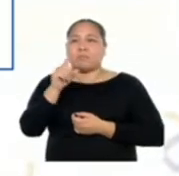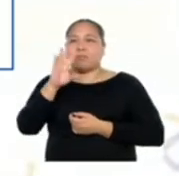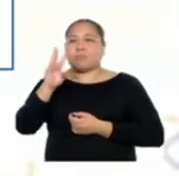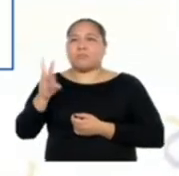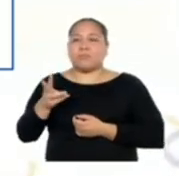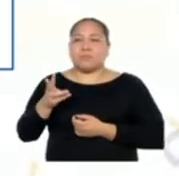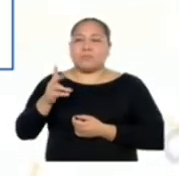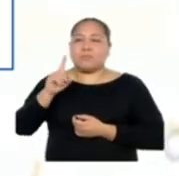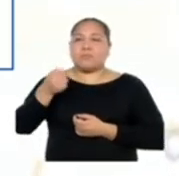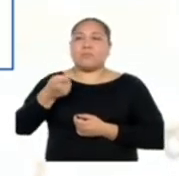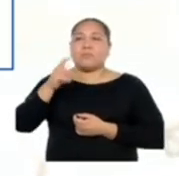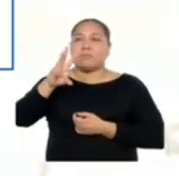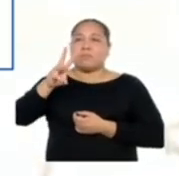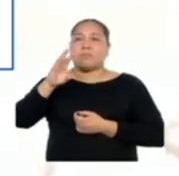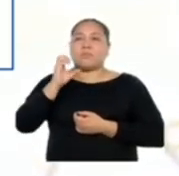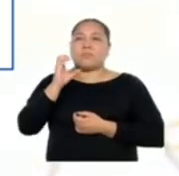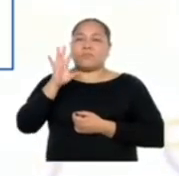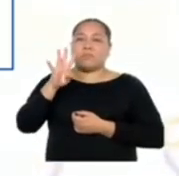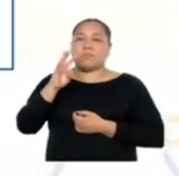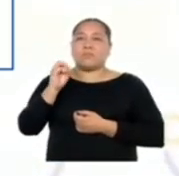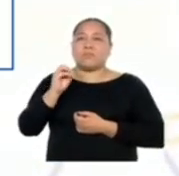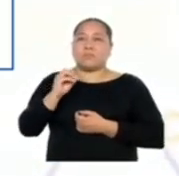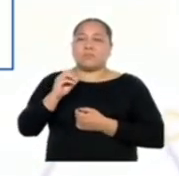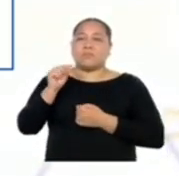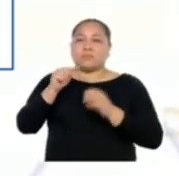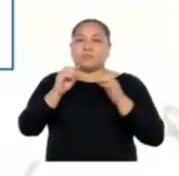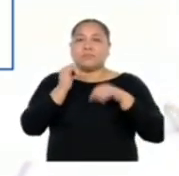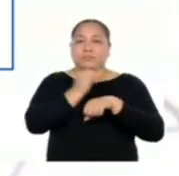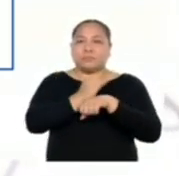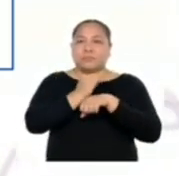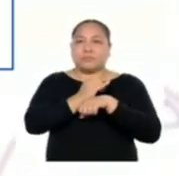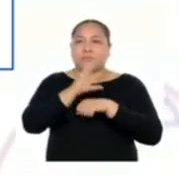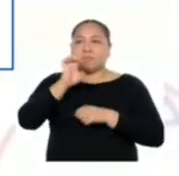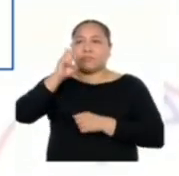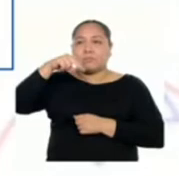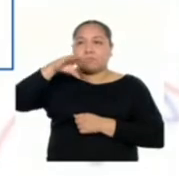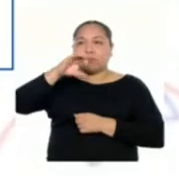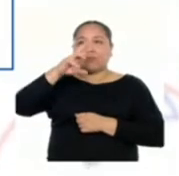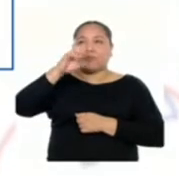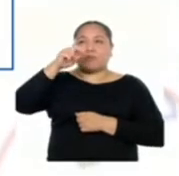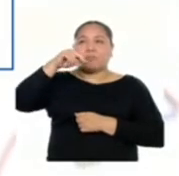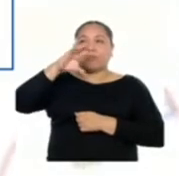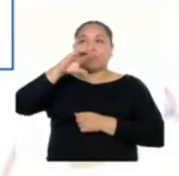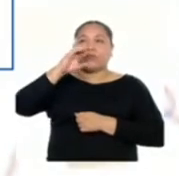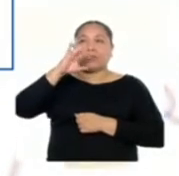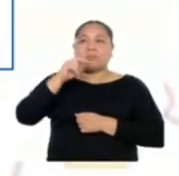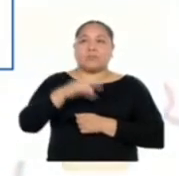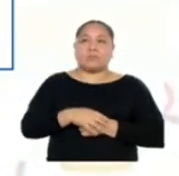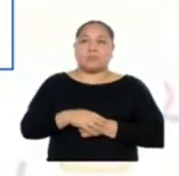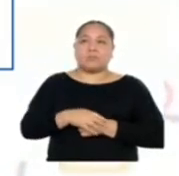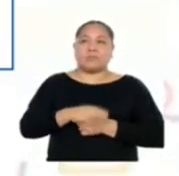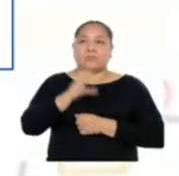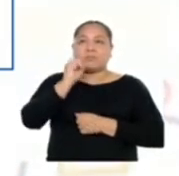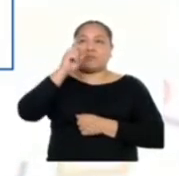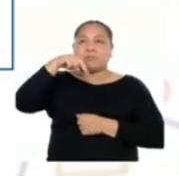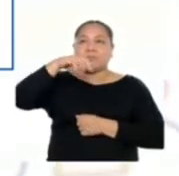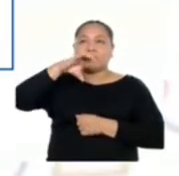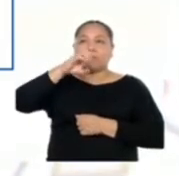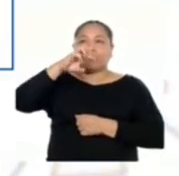y 1640 el Convento de la Encarnación, 1561, la Concepción,